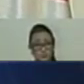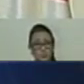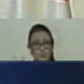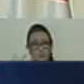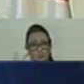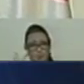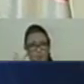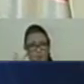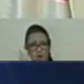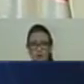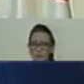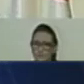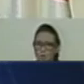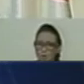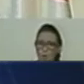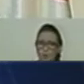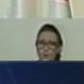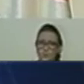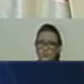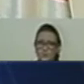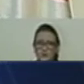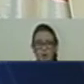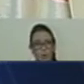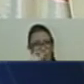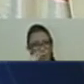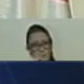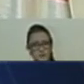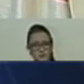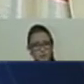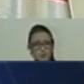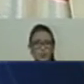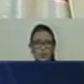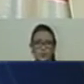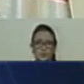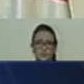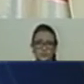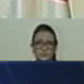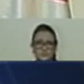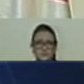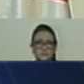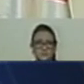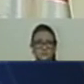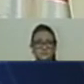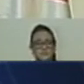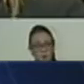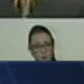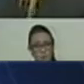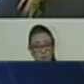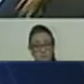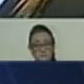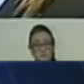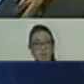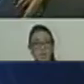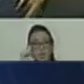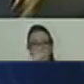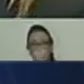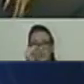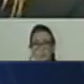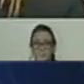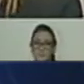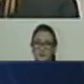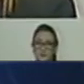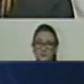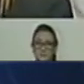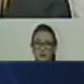mujeres, ustedes, jóvenes, hombres, todos, estamos convocados para el domingo 20 de mayo.